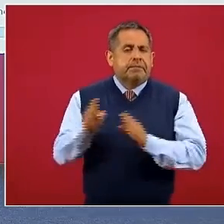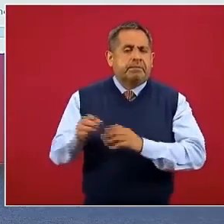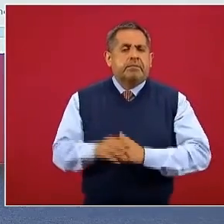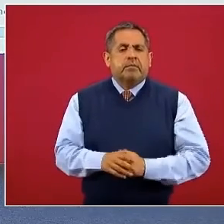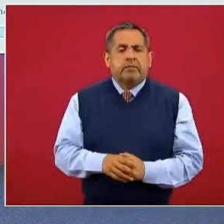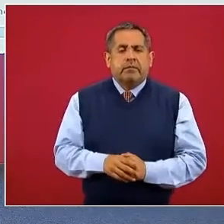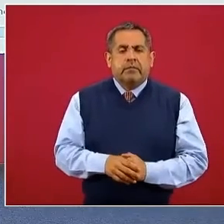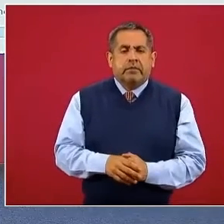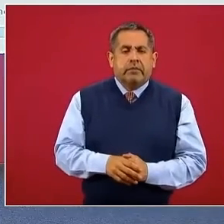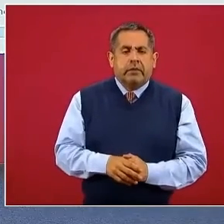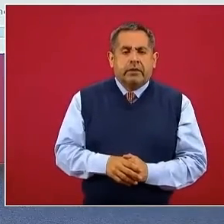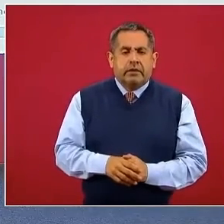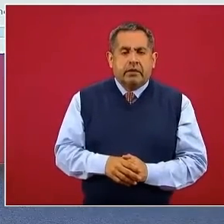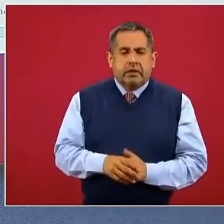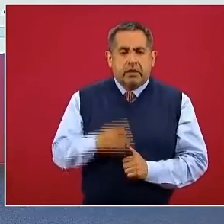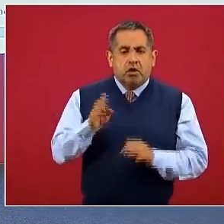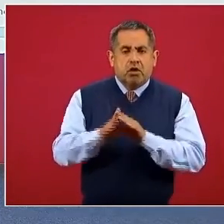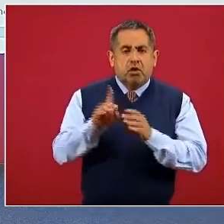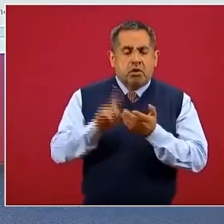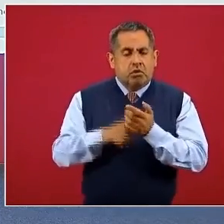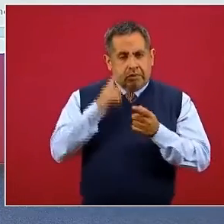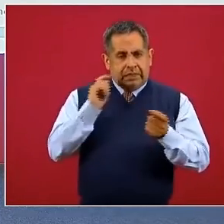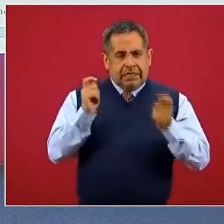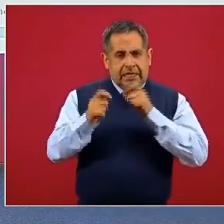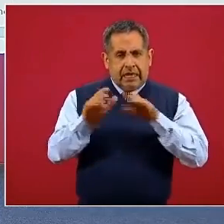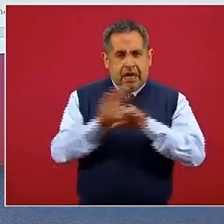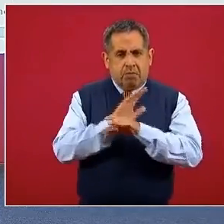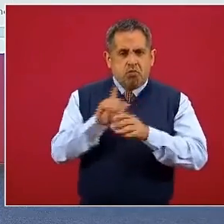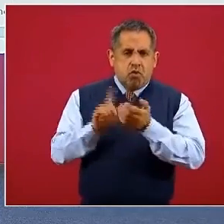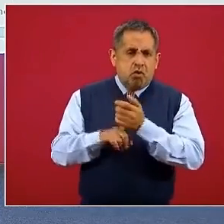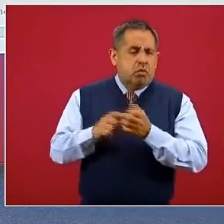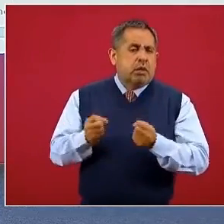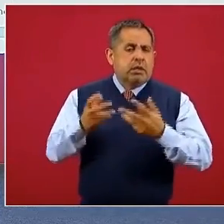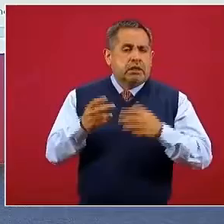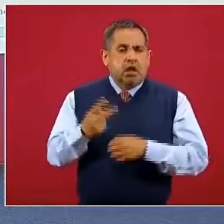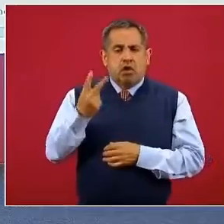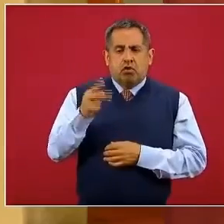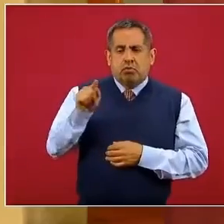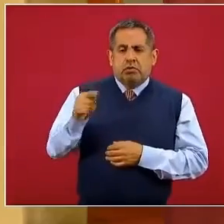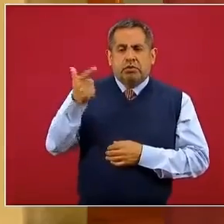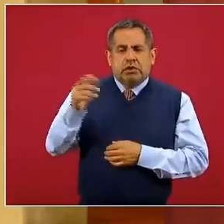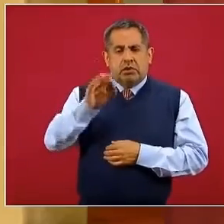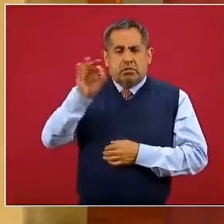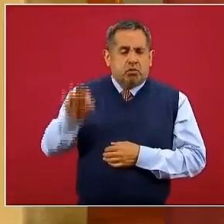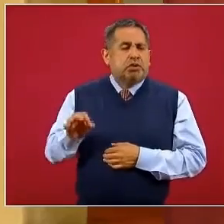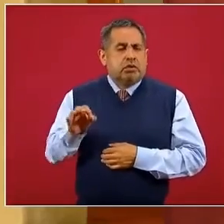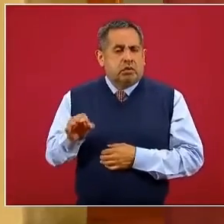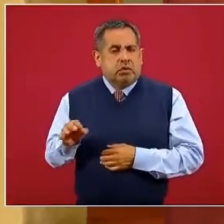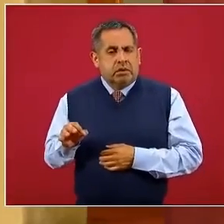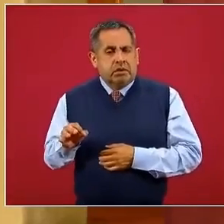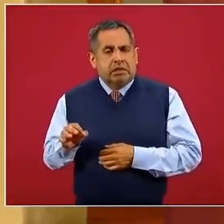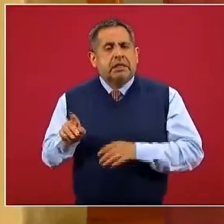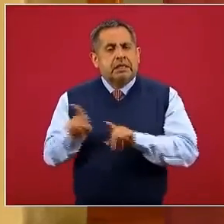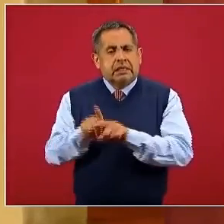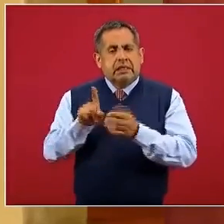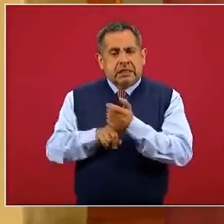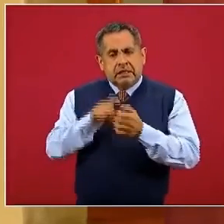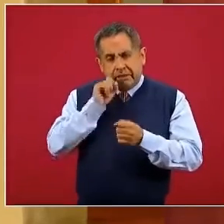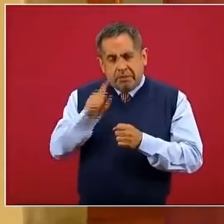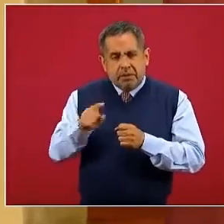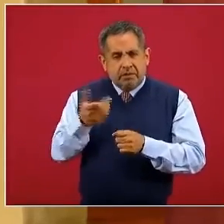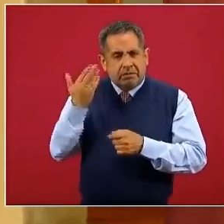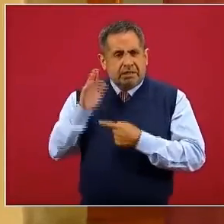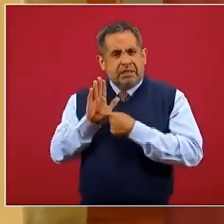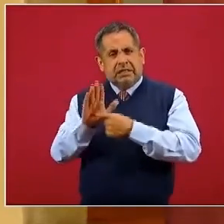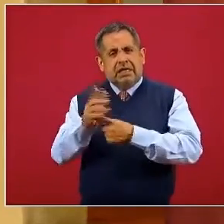diapositiva, tenemos el porcentaje de cambio en las defunciones, 2.7%, es un valor también similar al que presentábamos